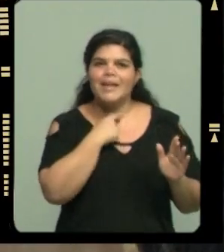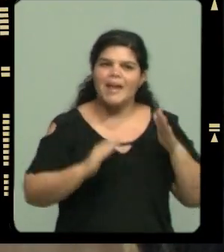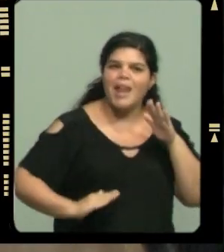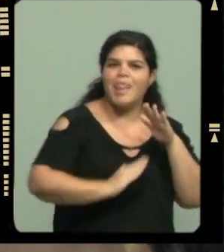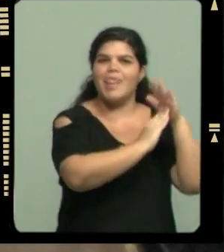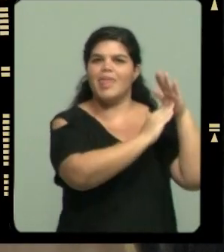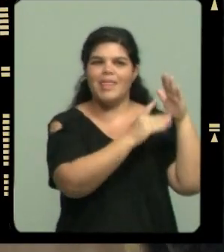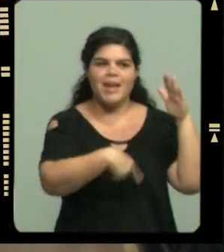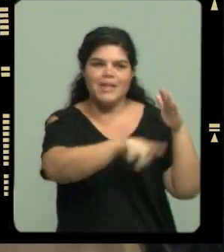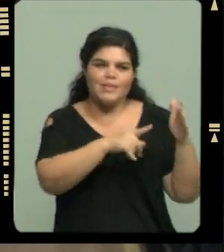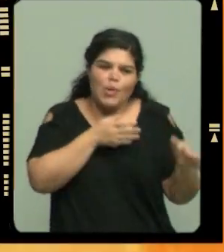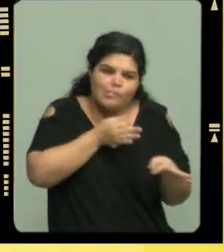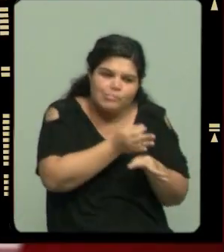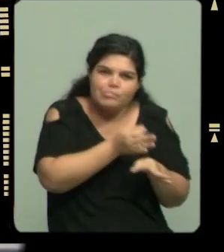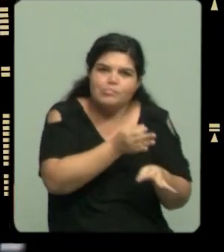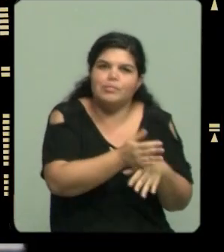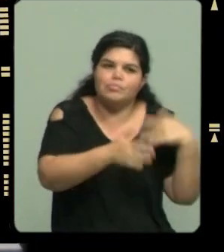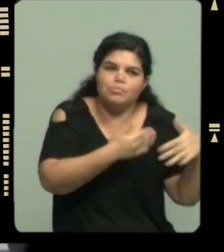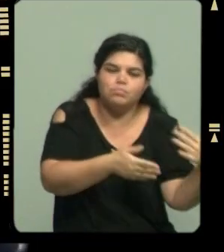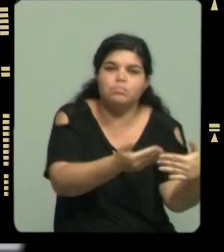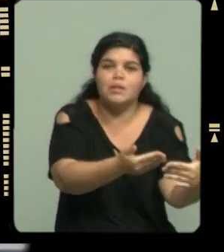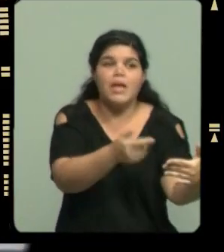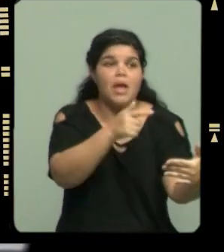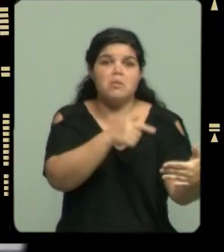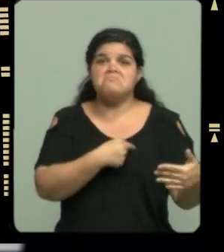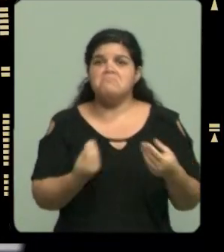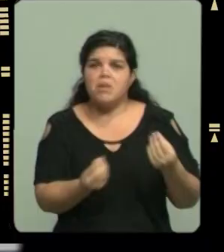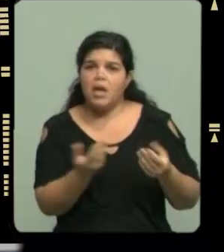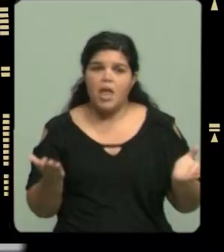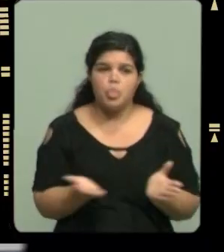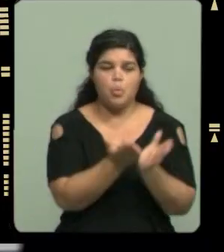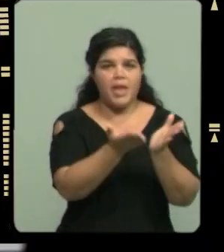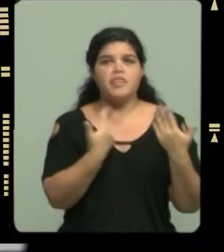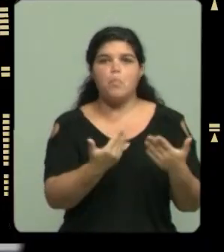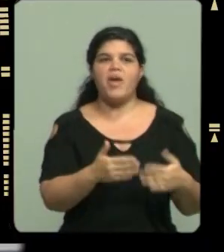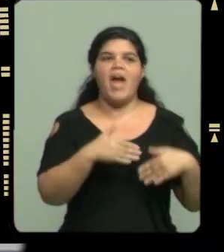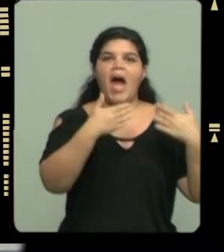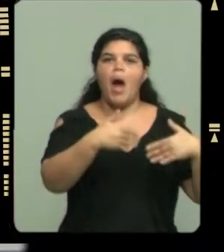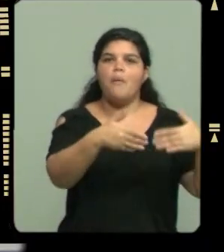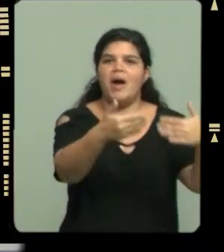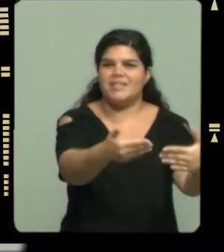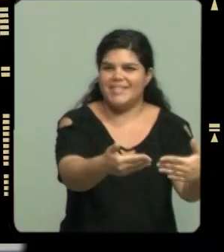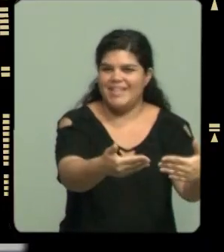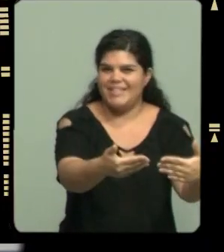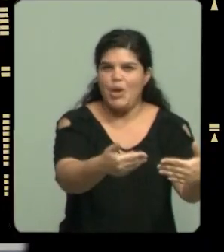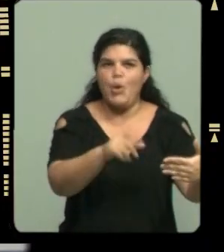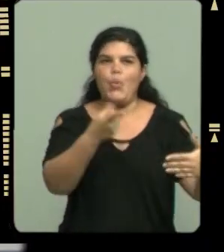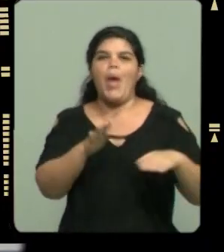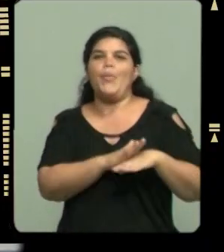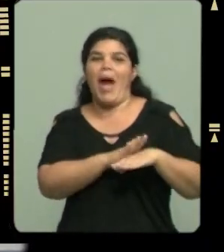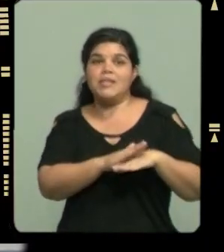objetivo de incubar líderes que un chico tenga durante su carrera la posibilidad de tener varias instancias. La idea es que, por